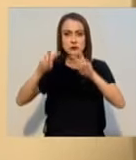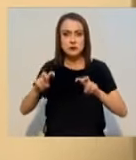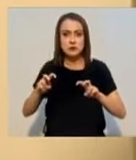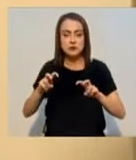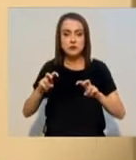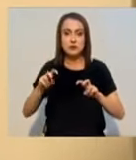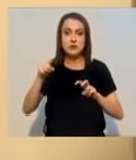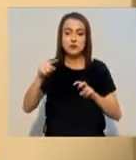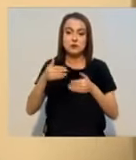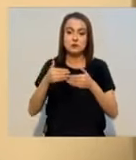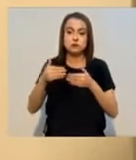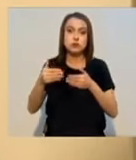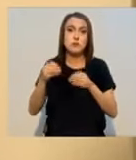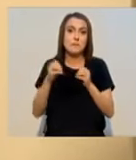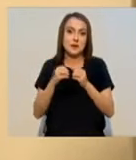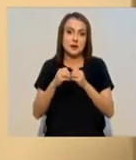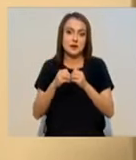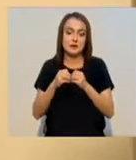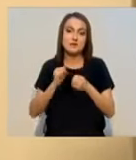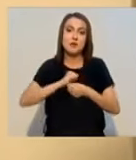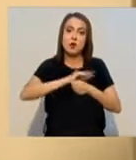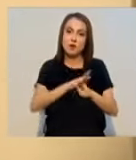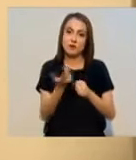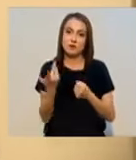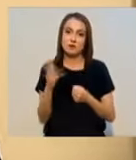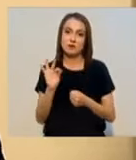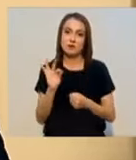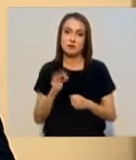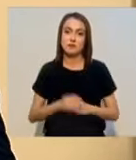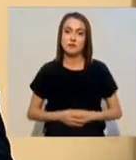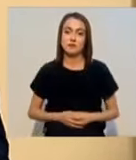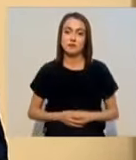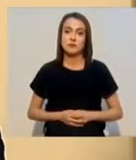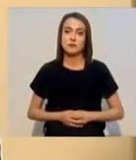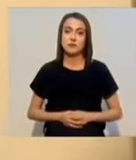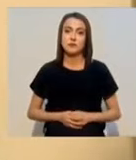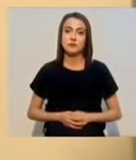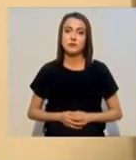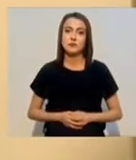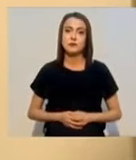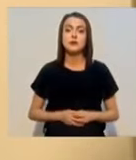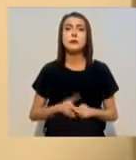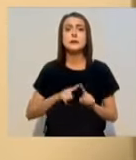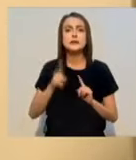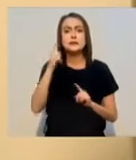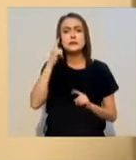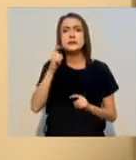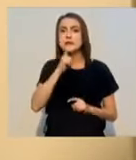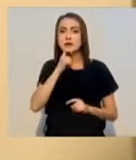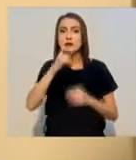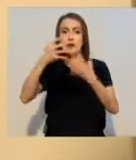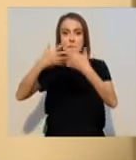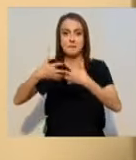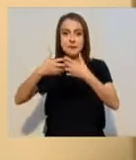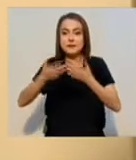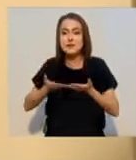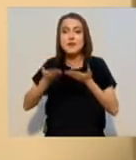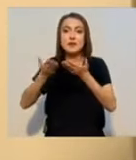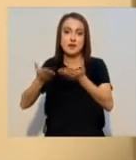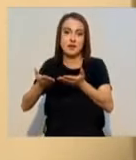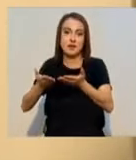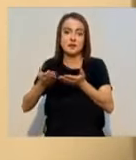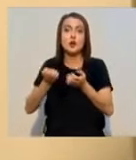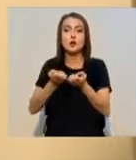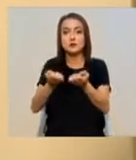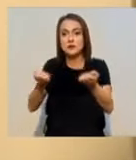de pruebas por COVID-19 a raíz de dificultades de las empresas de entregar